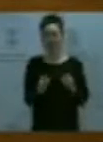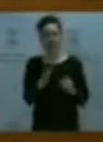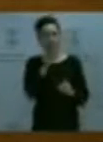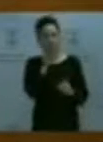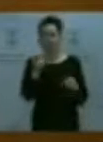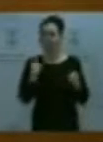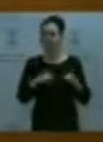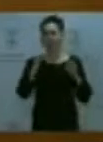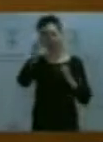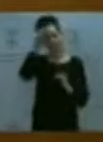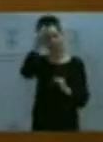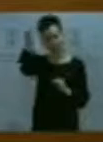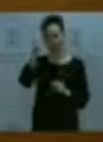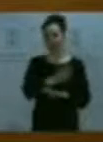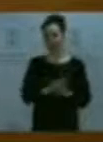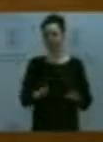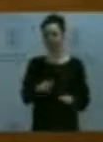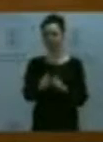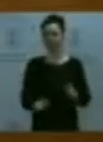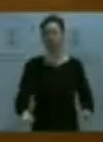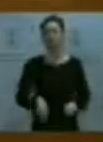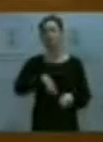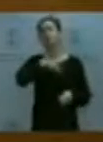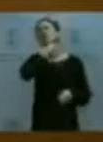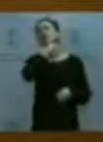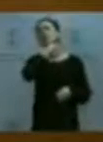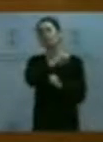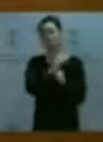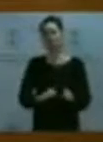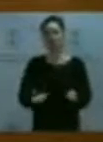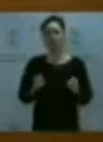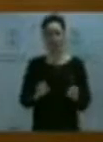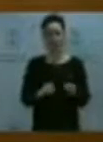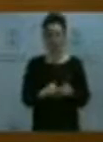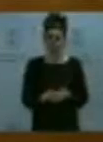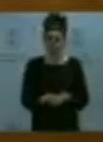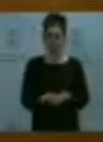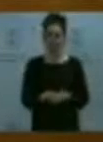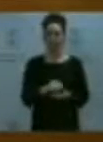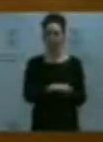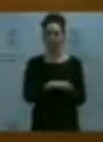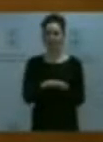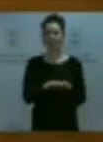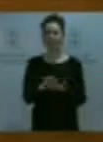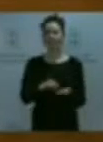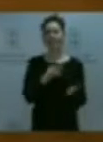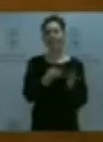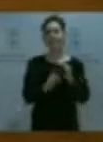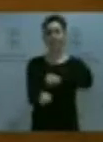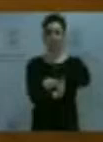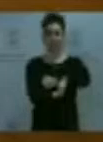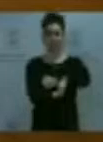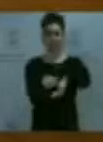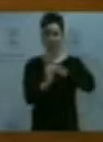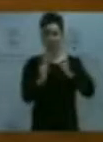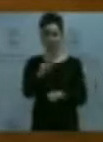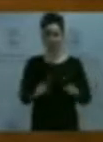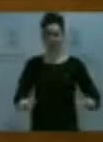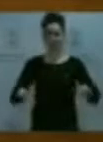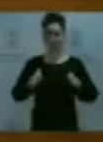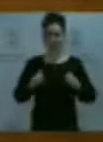dan para más. Y claro, hablar de un plan estratégico demográfico, como hablan desde